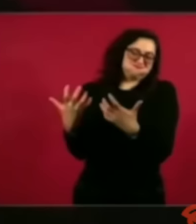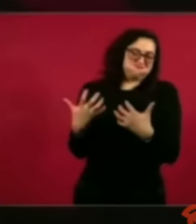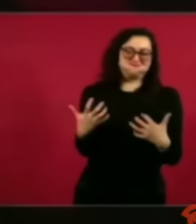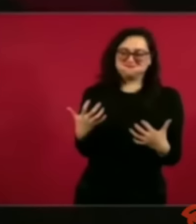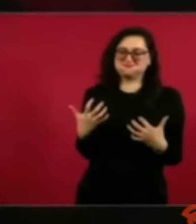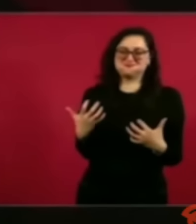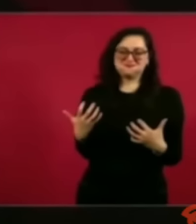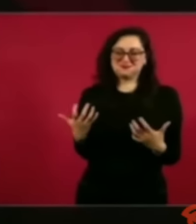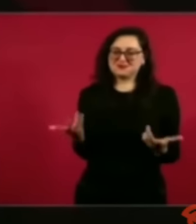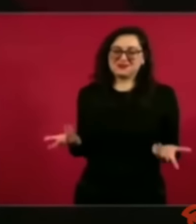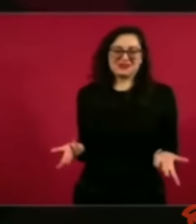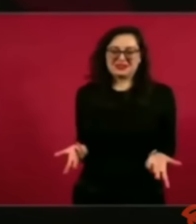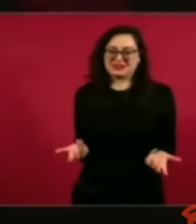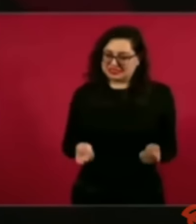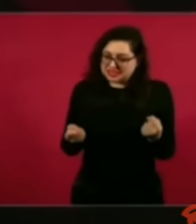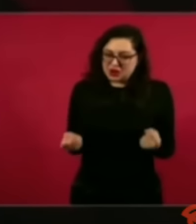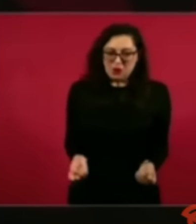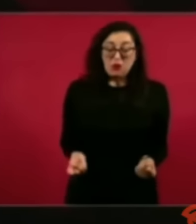voy a tener